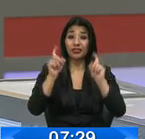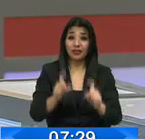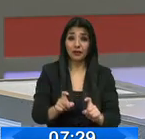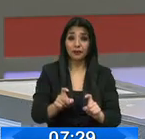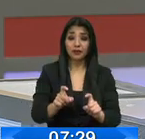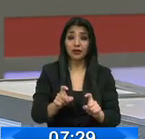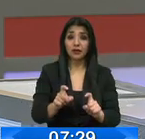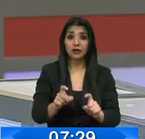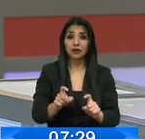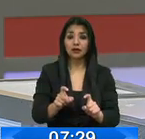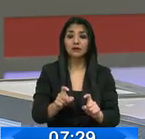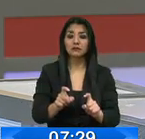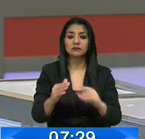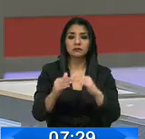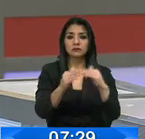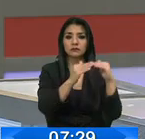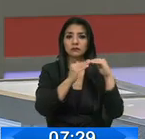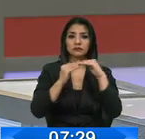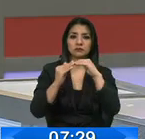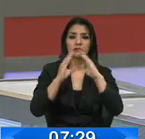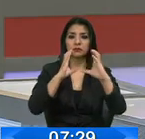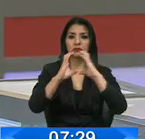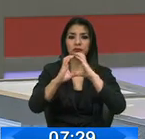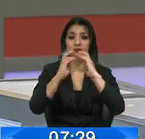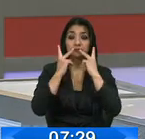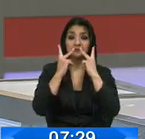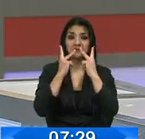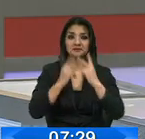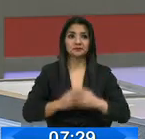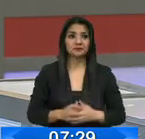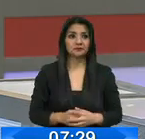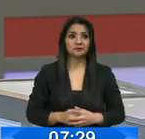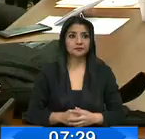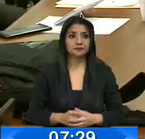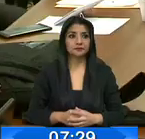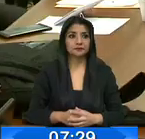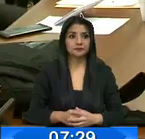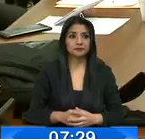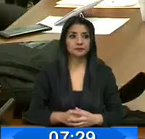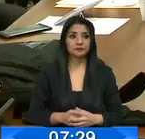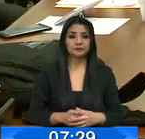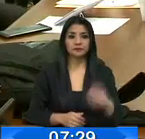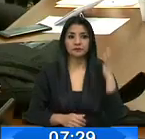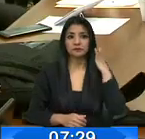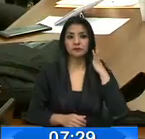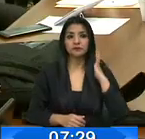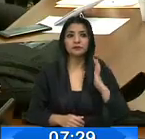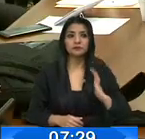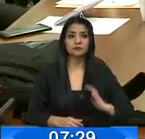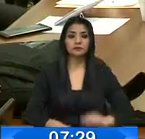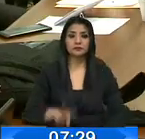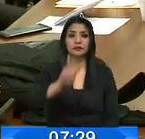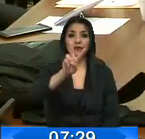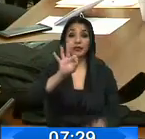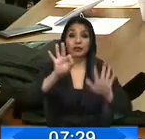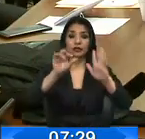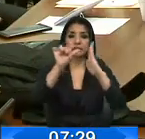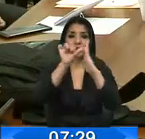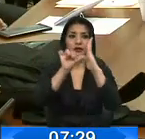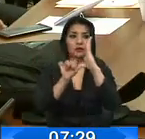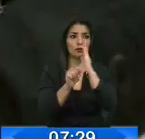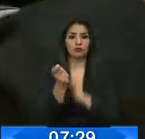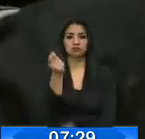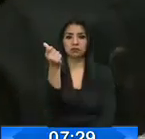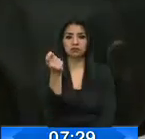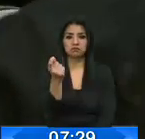es democratizar la comunicación. Veamos. La propuesta de Carlos Campana. Fueron 28 los artículos que se eliminaron